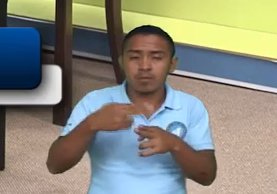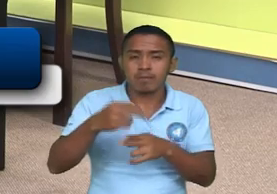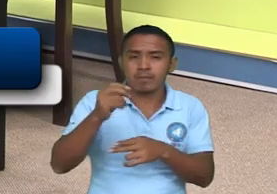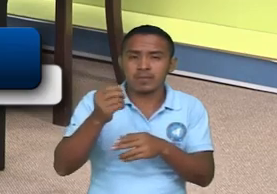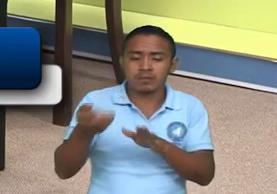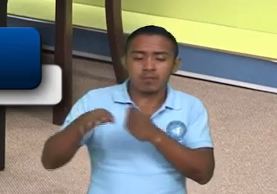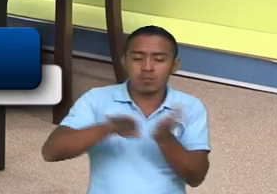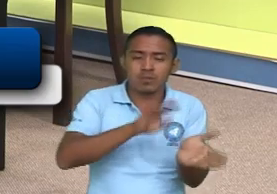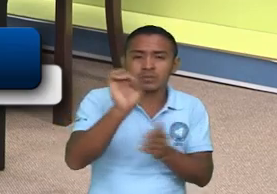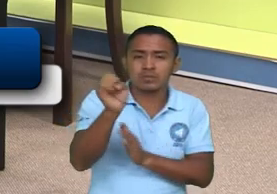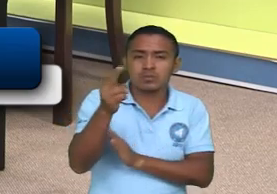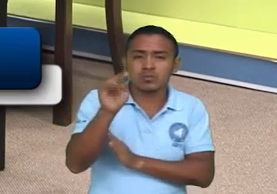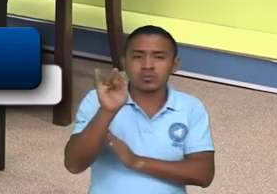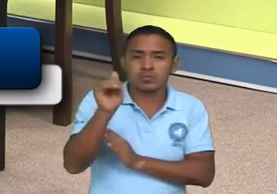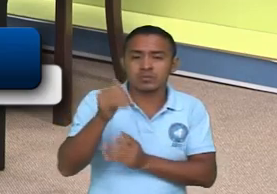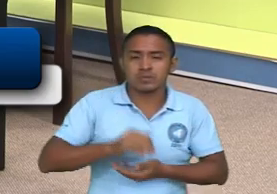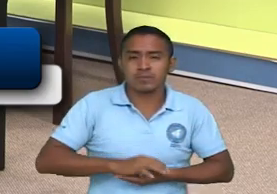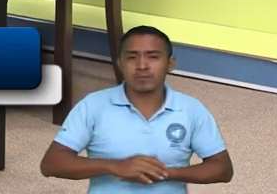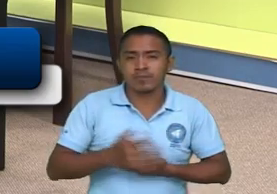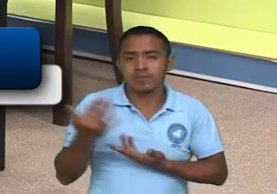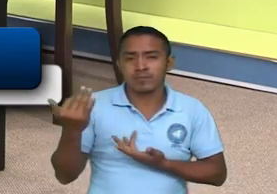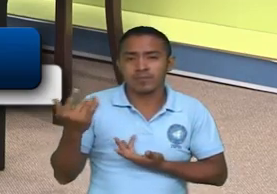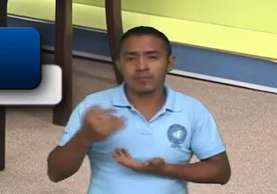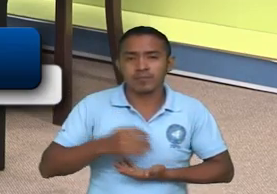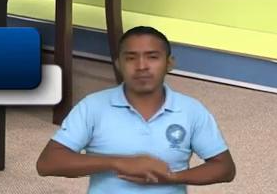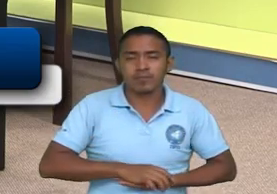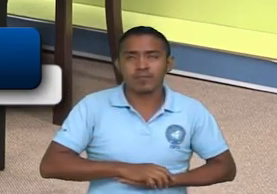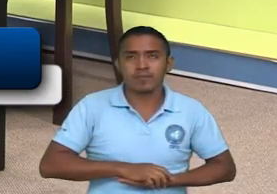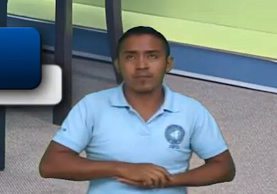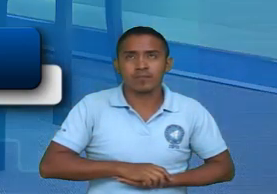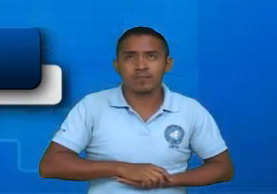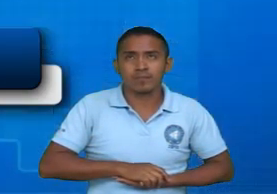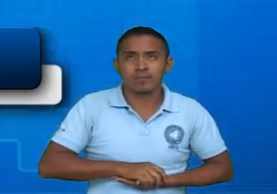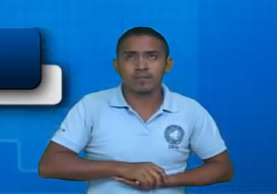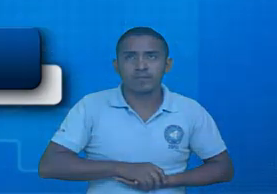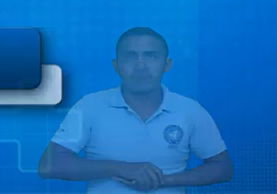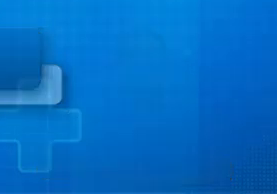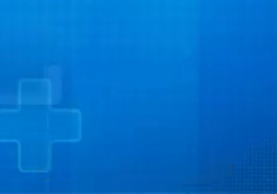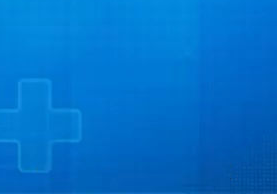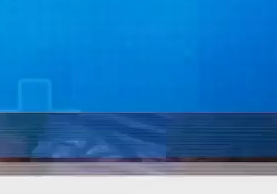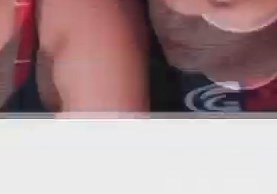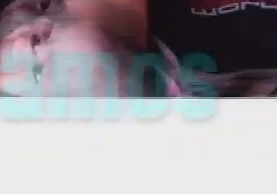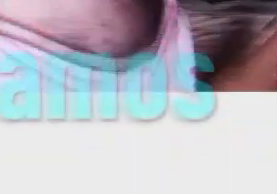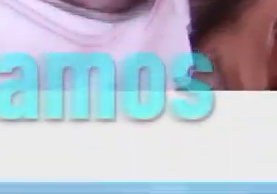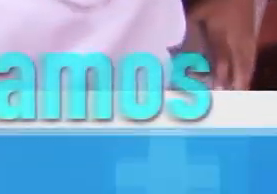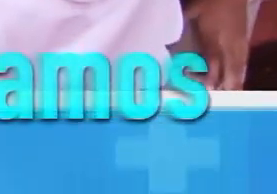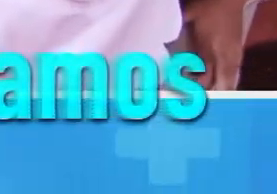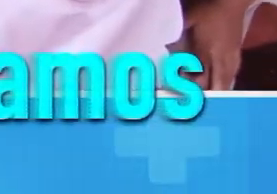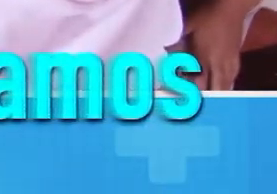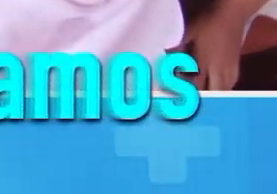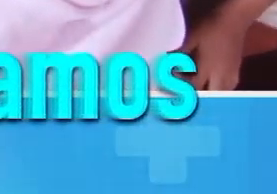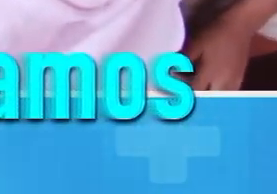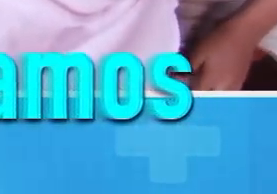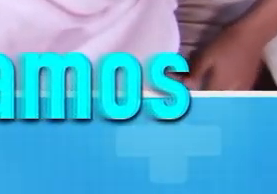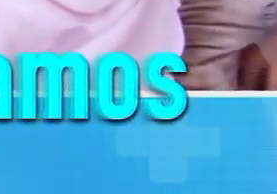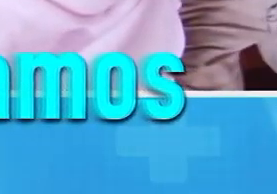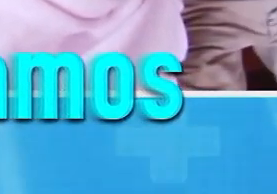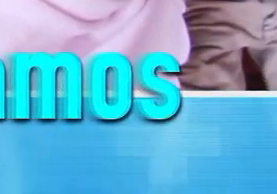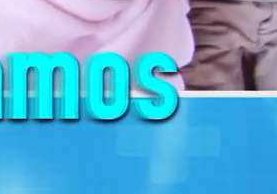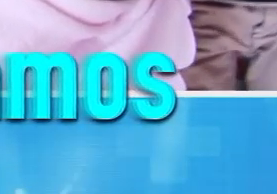y cuando regresemos vamos a continuar hablando con la doctora Lucía Sánchez, pediatra del Hospital Doctor